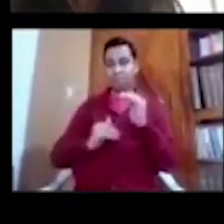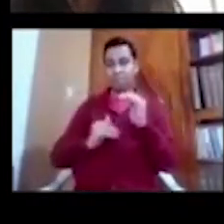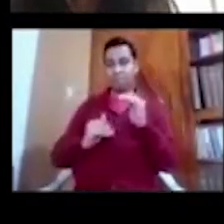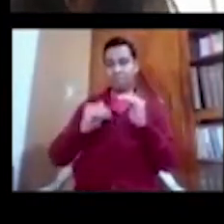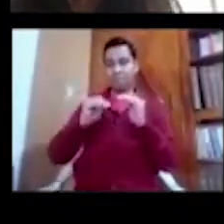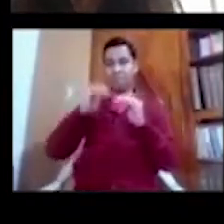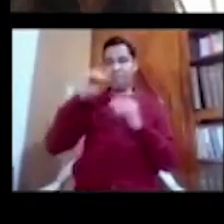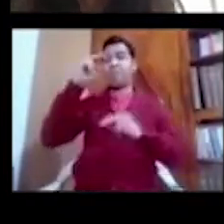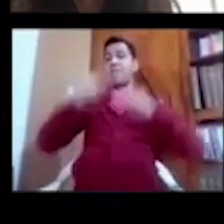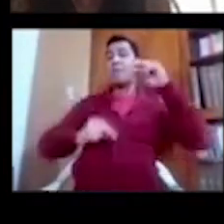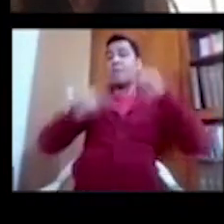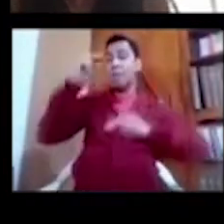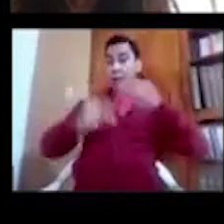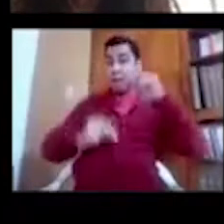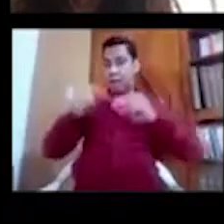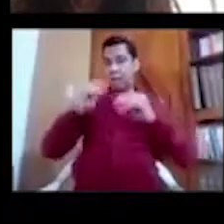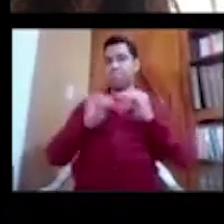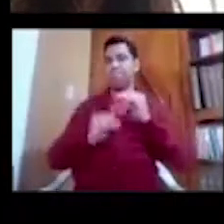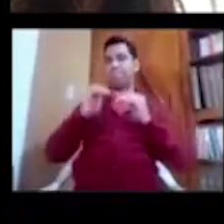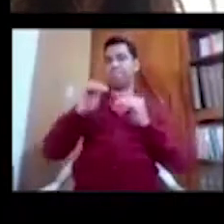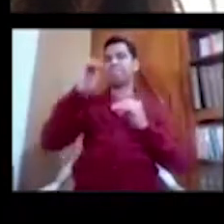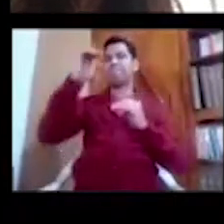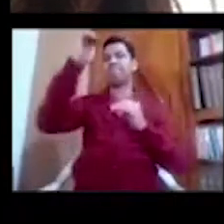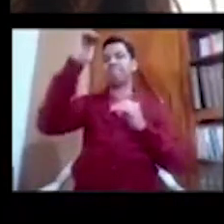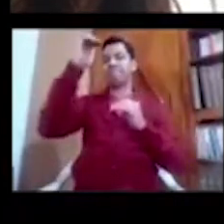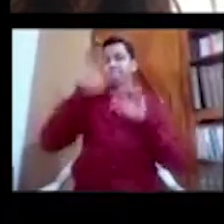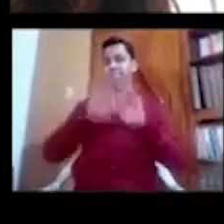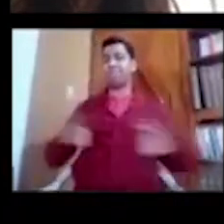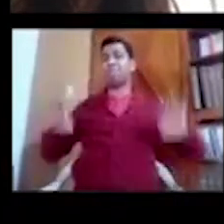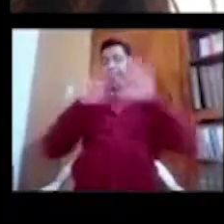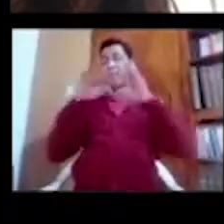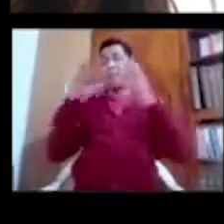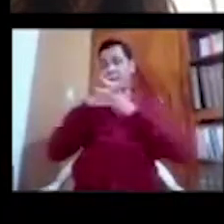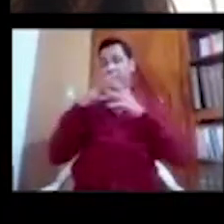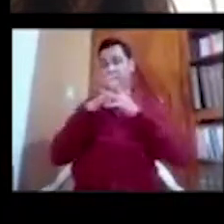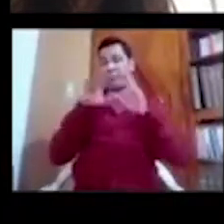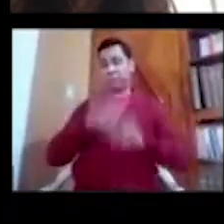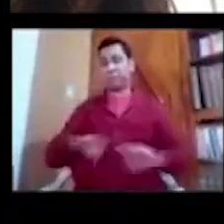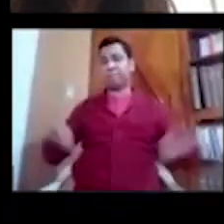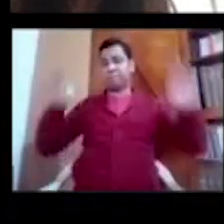este caso México Tenochtitlan. Siguiente, por favor.